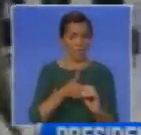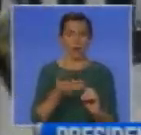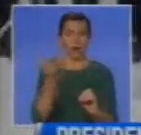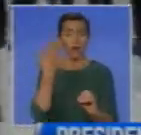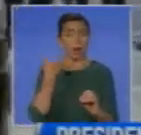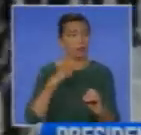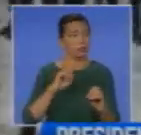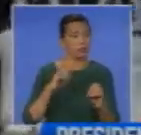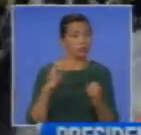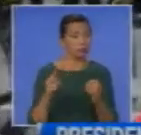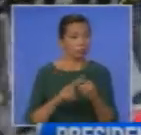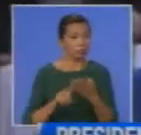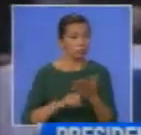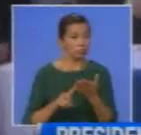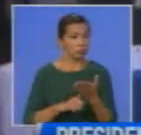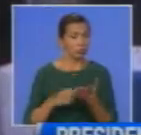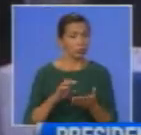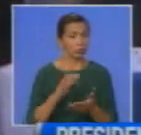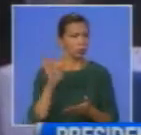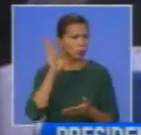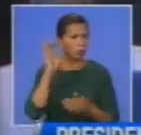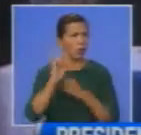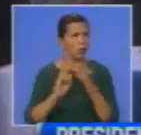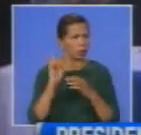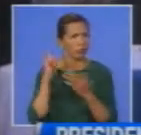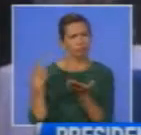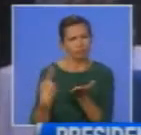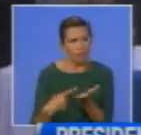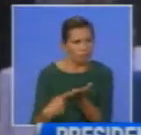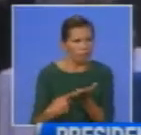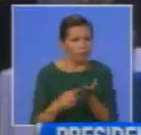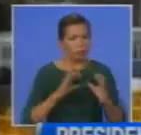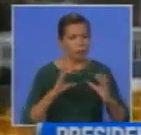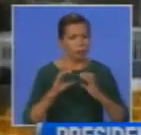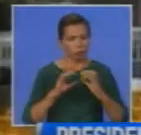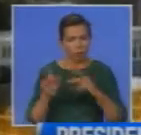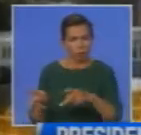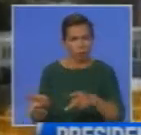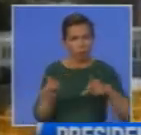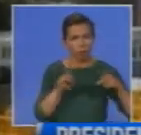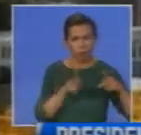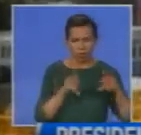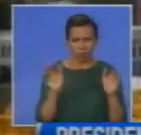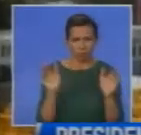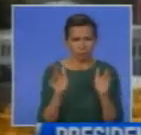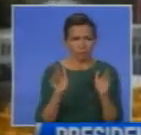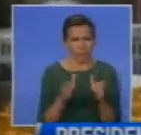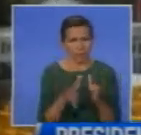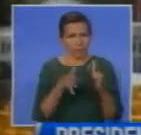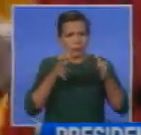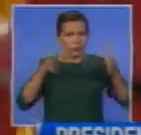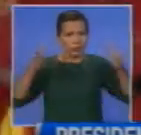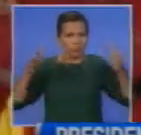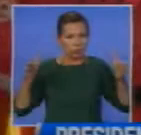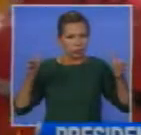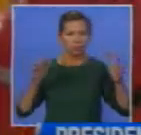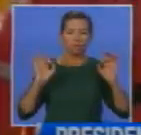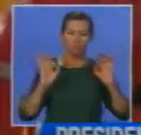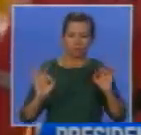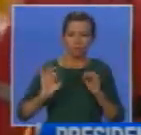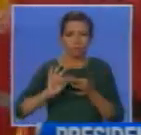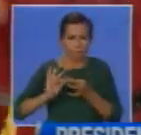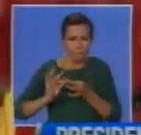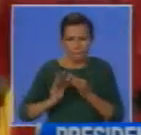gabinete binacional desarrollado en Tulcán hace un año, es la ampliación del puente de Rumichaca, obra que será inaugurada en este segundo encuentro